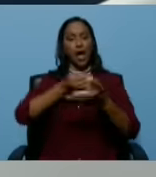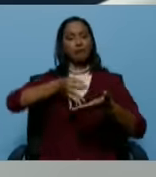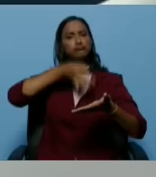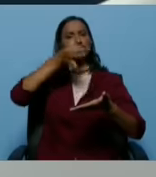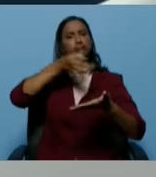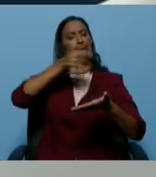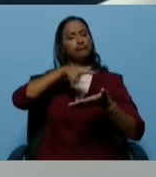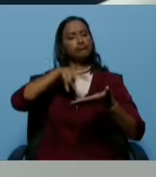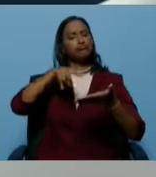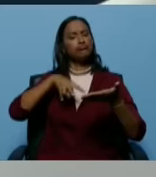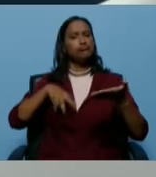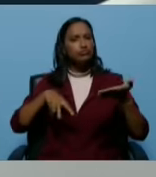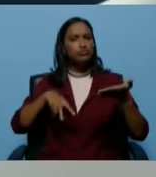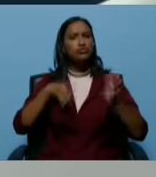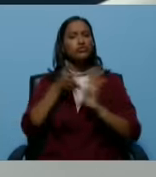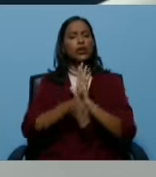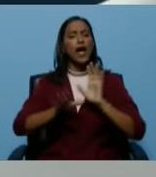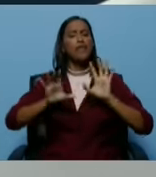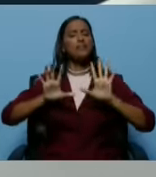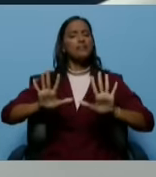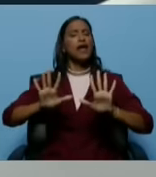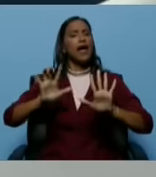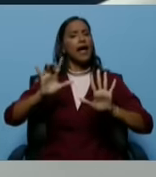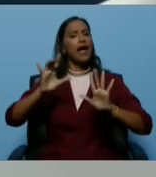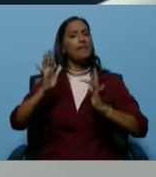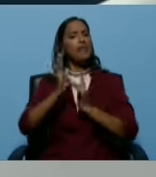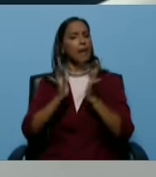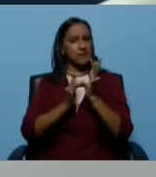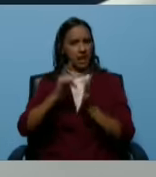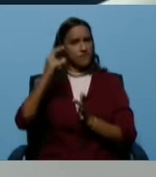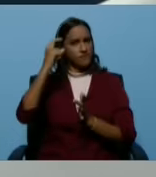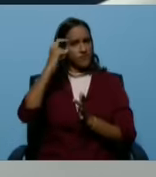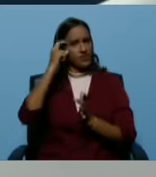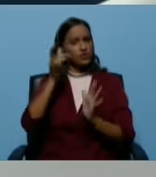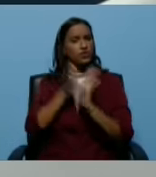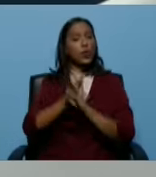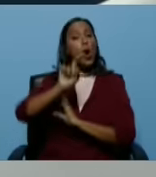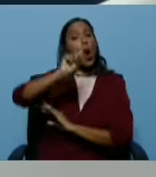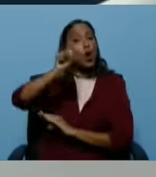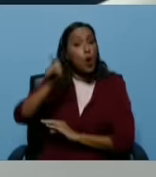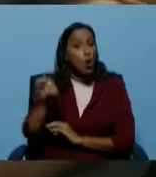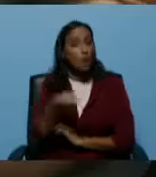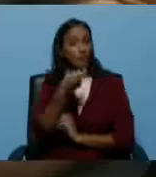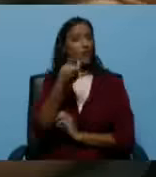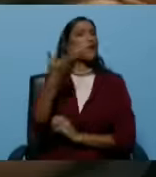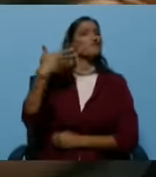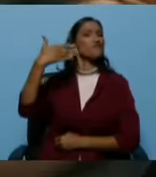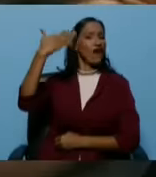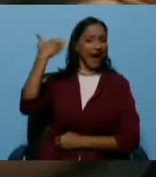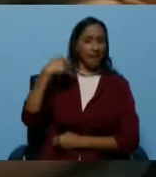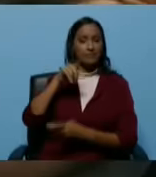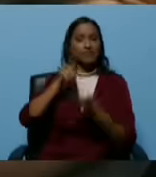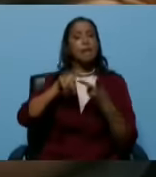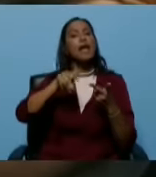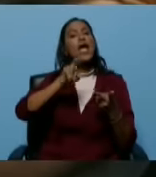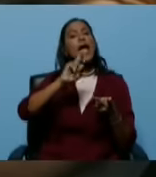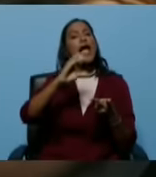abril salió en transmisión por la Globovisión de la época y por la RCTV de la